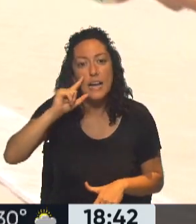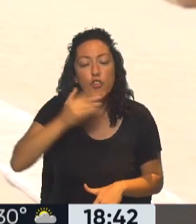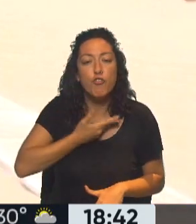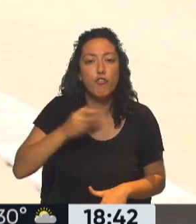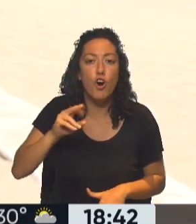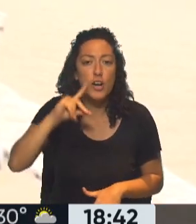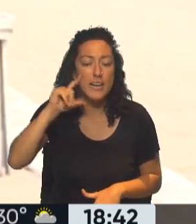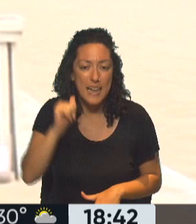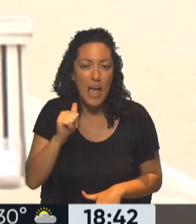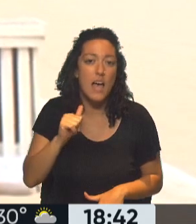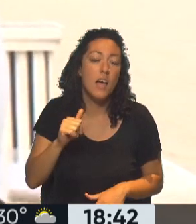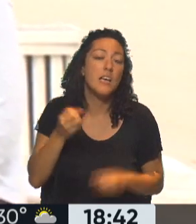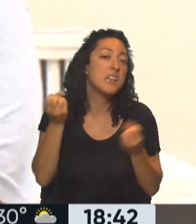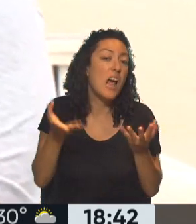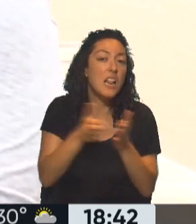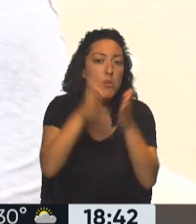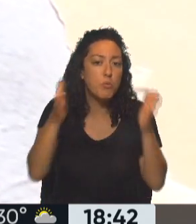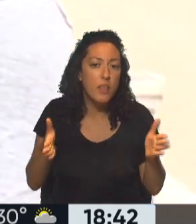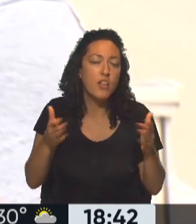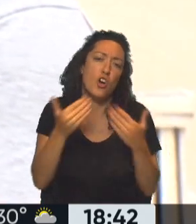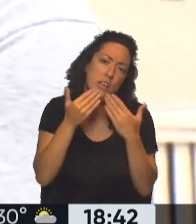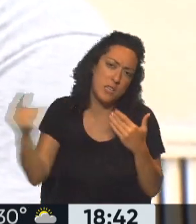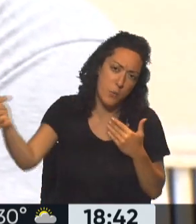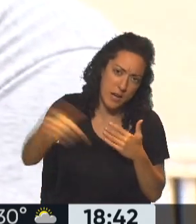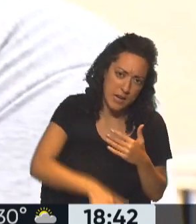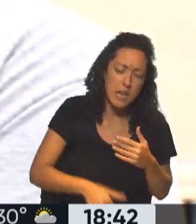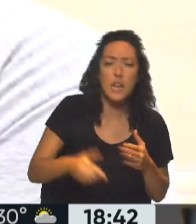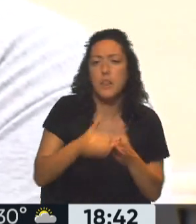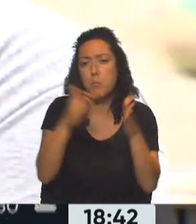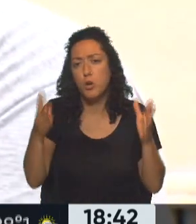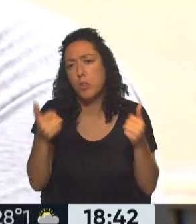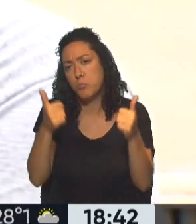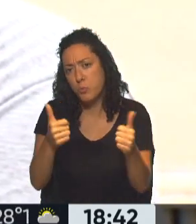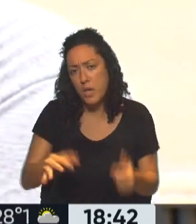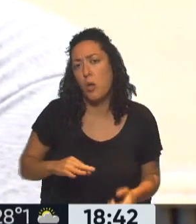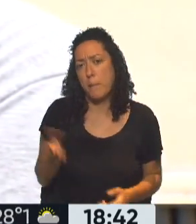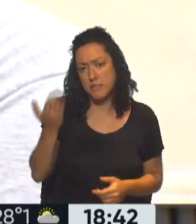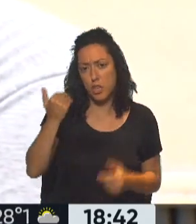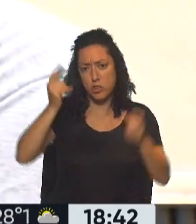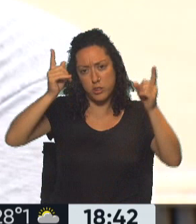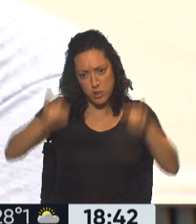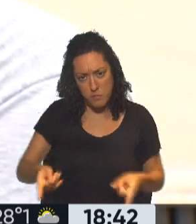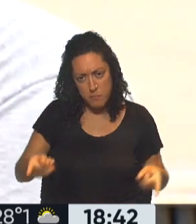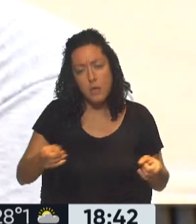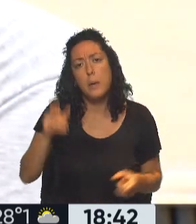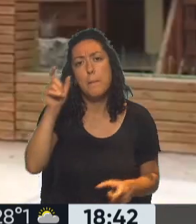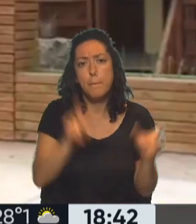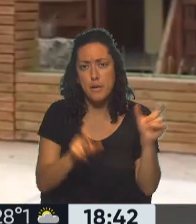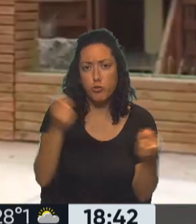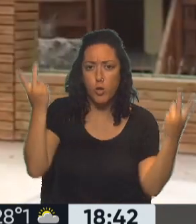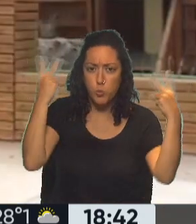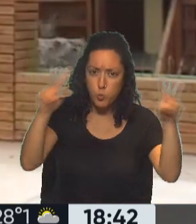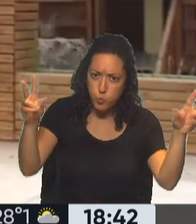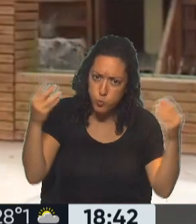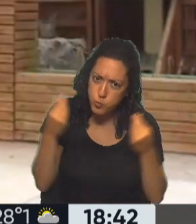temporada? No, gracias a ustedes por la visita. Bien, realmente una buena temporada, al igual que el año pasado. Realmente estamos recibiendo mucha afluencia de